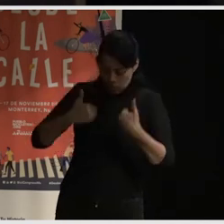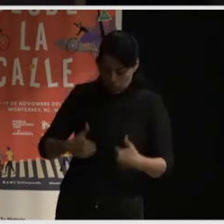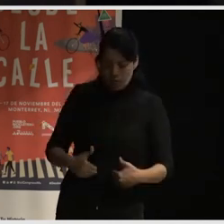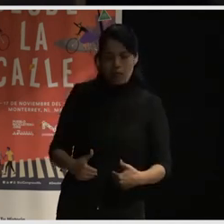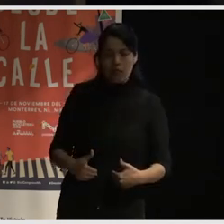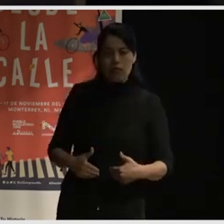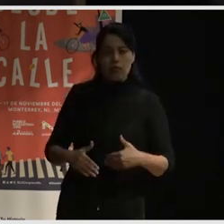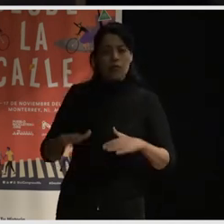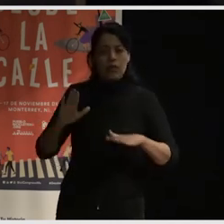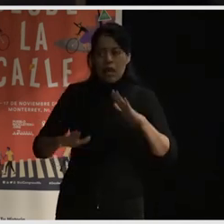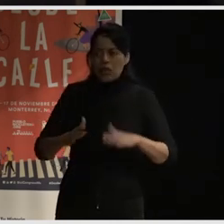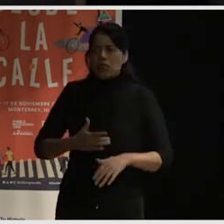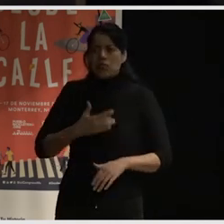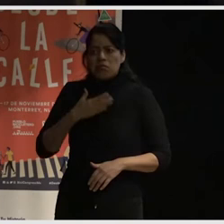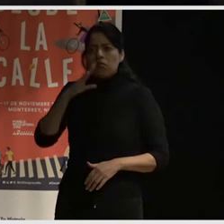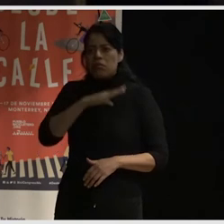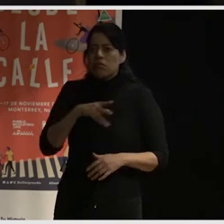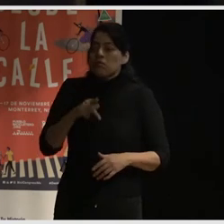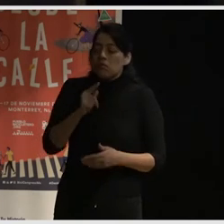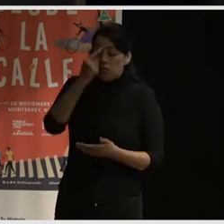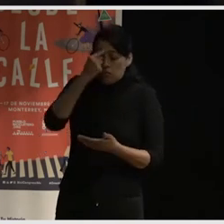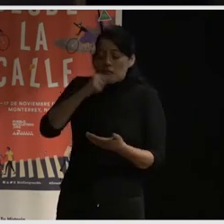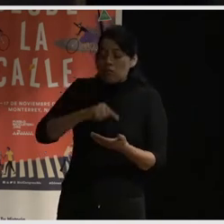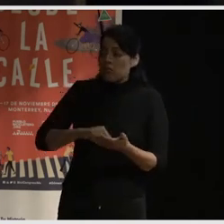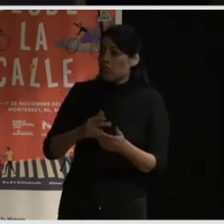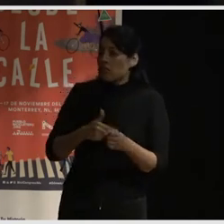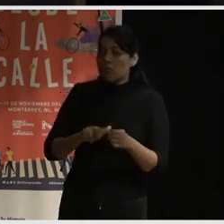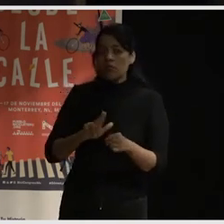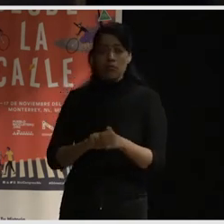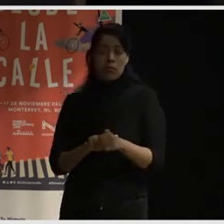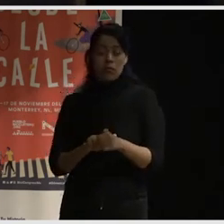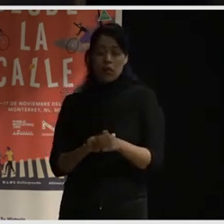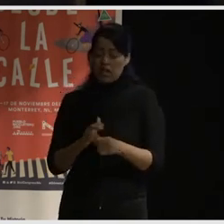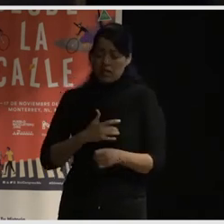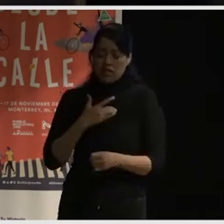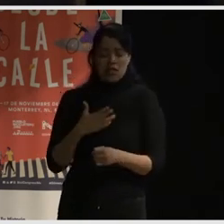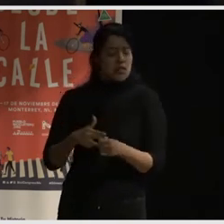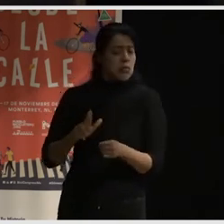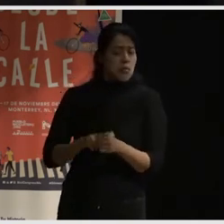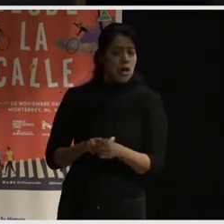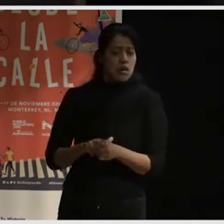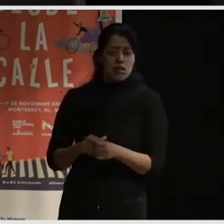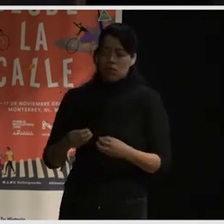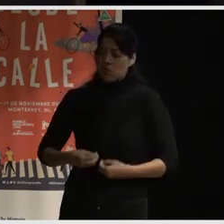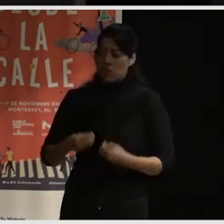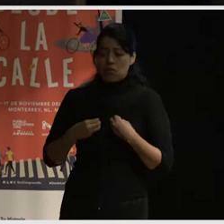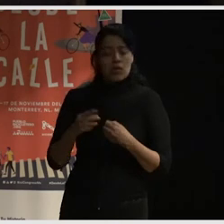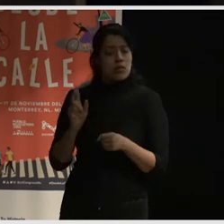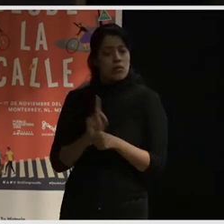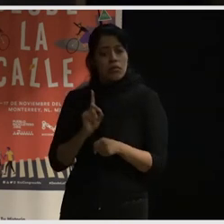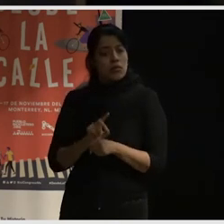a veces me sentía mal pero creía que estaba era normal sentirse mal o sea que así tendríamos que vivir todos los días